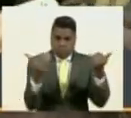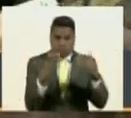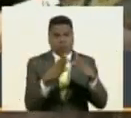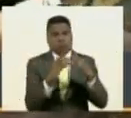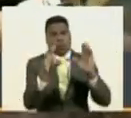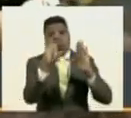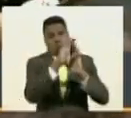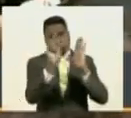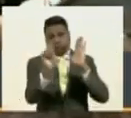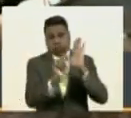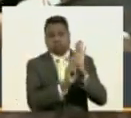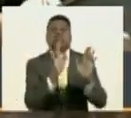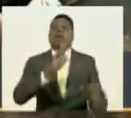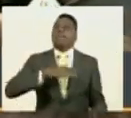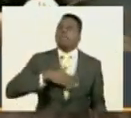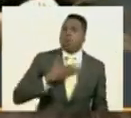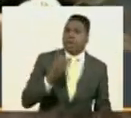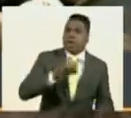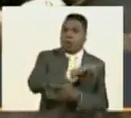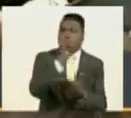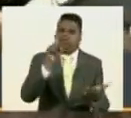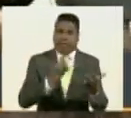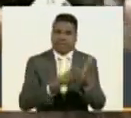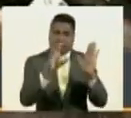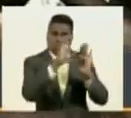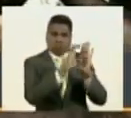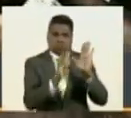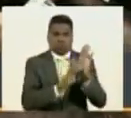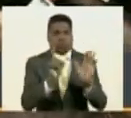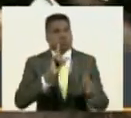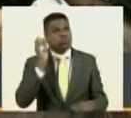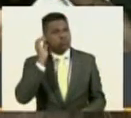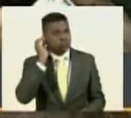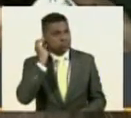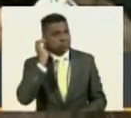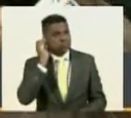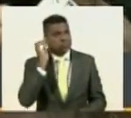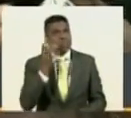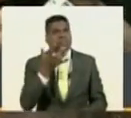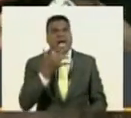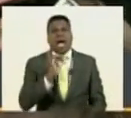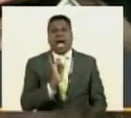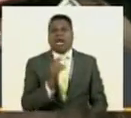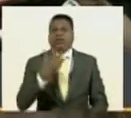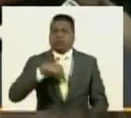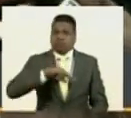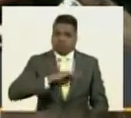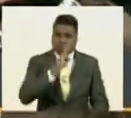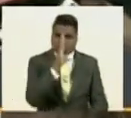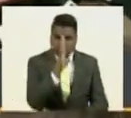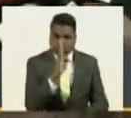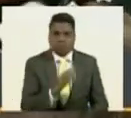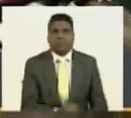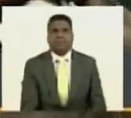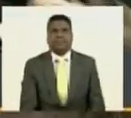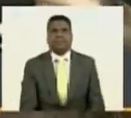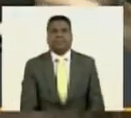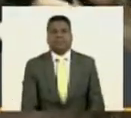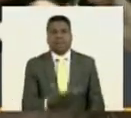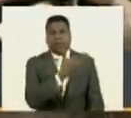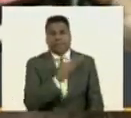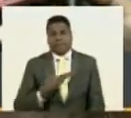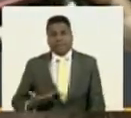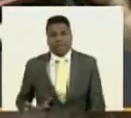perfectamente constitucional. Nosotros no nos oponemos a que haya elecciones regionales. Si las hay, iremos. Y elecciones